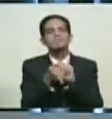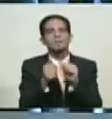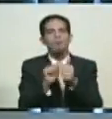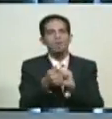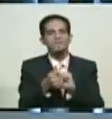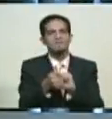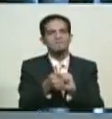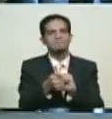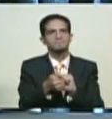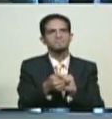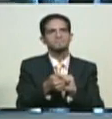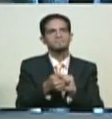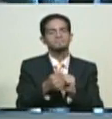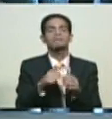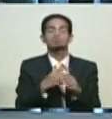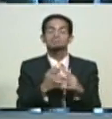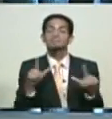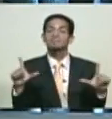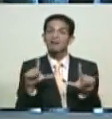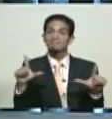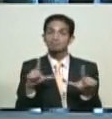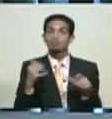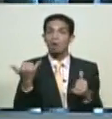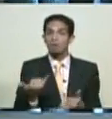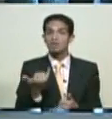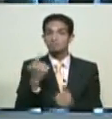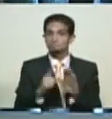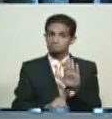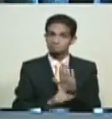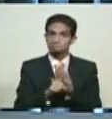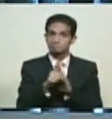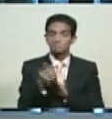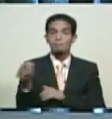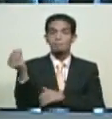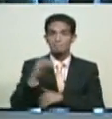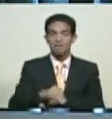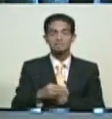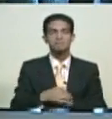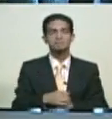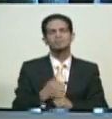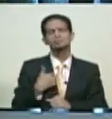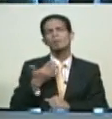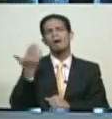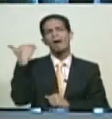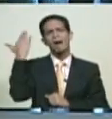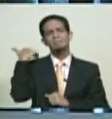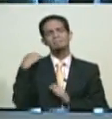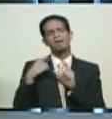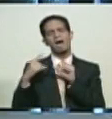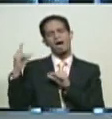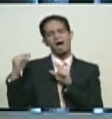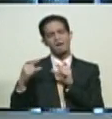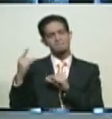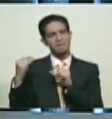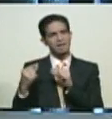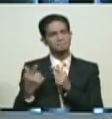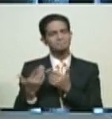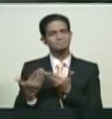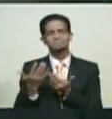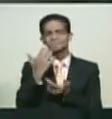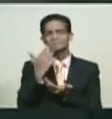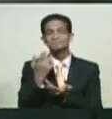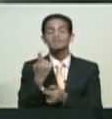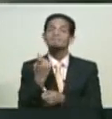tenemos una televisión que hay que potenciar yo le decía una vez a vargas a no hace tiempo hay que retomar la